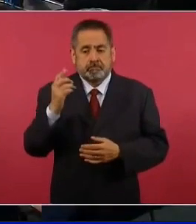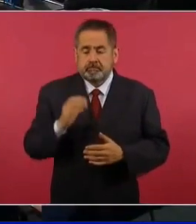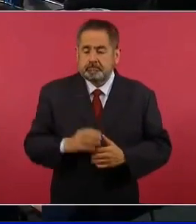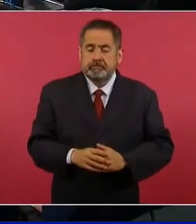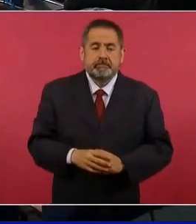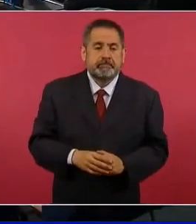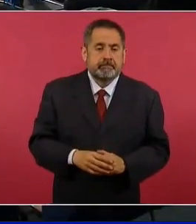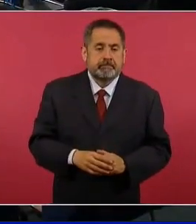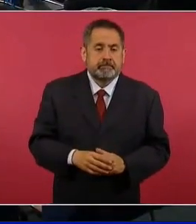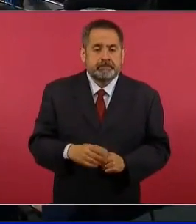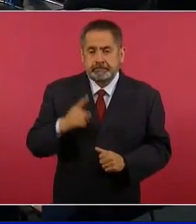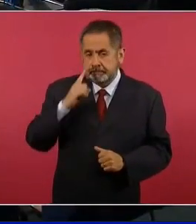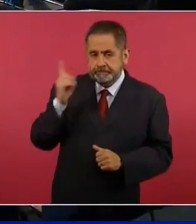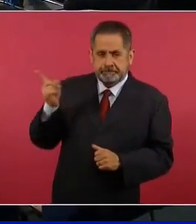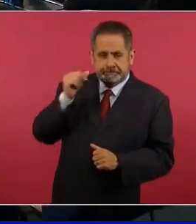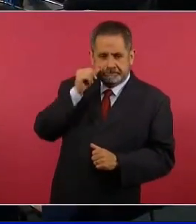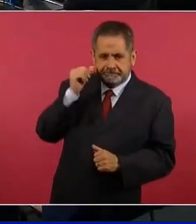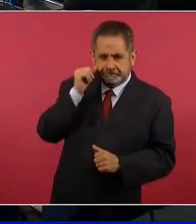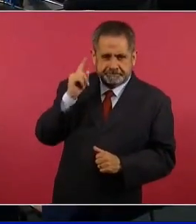Mire, este es de ayer.